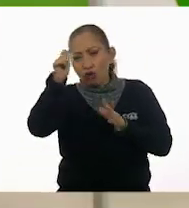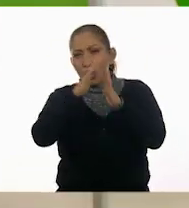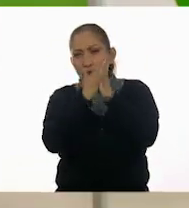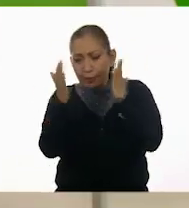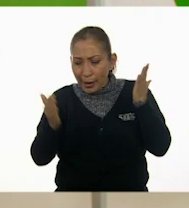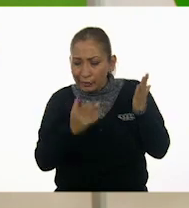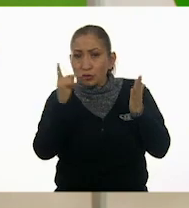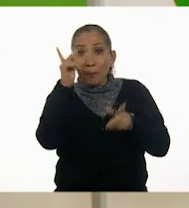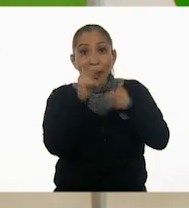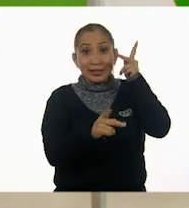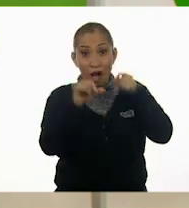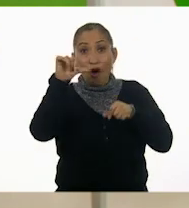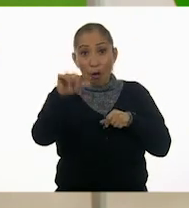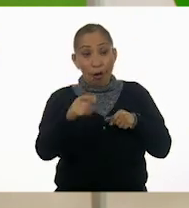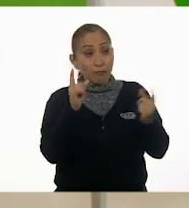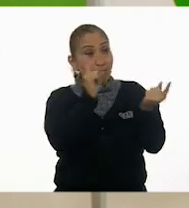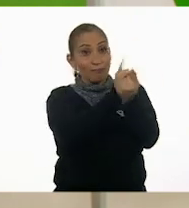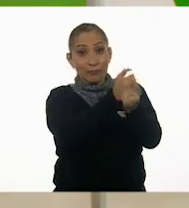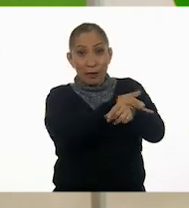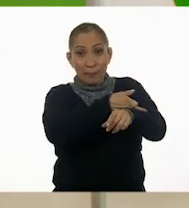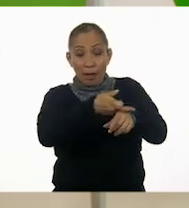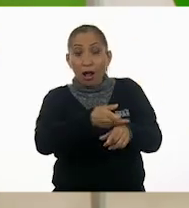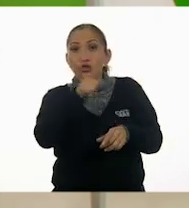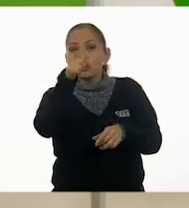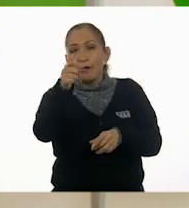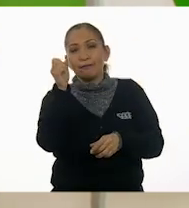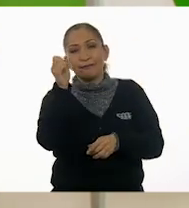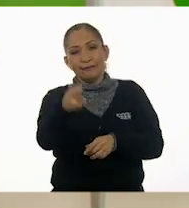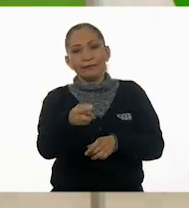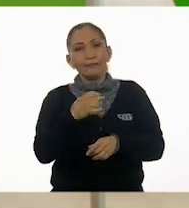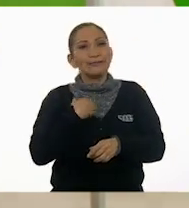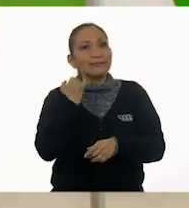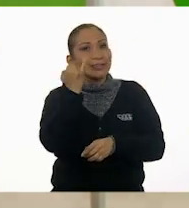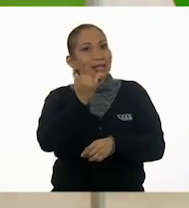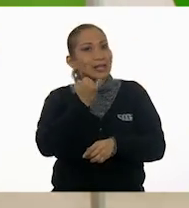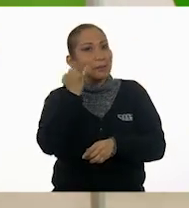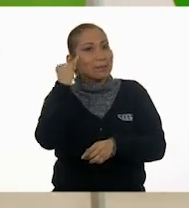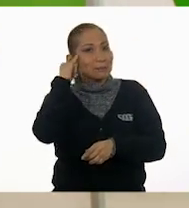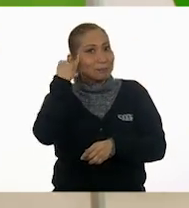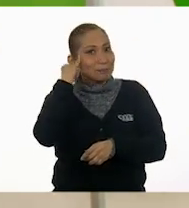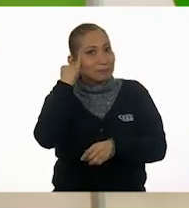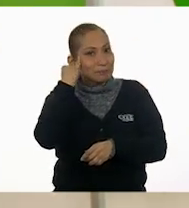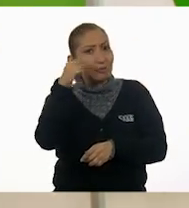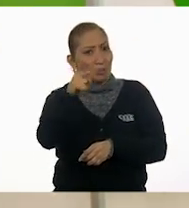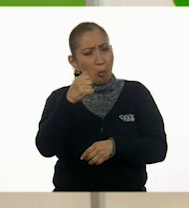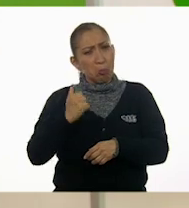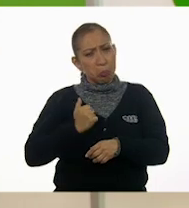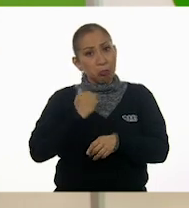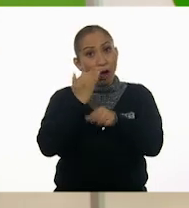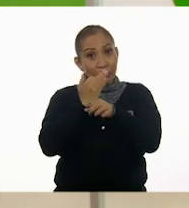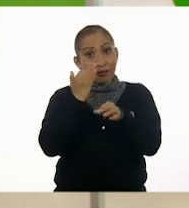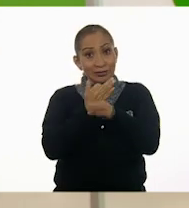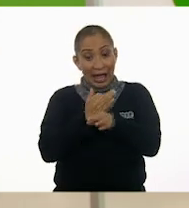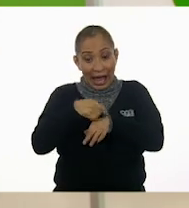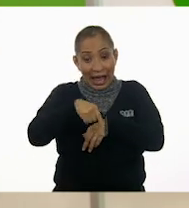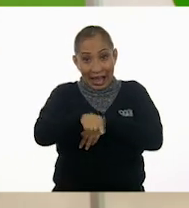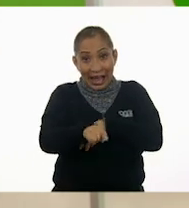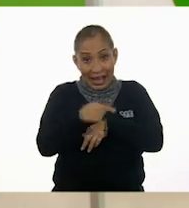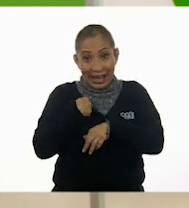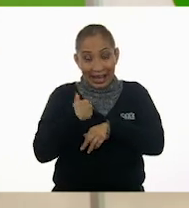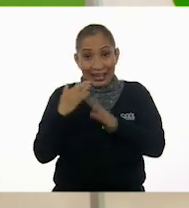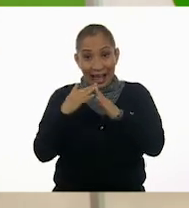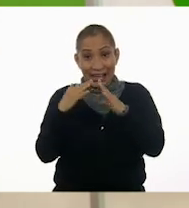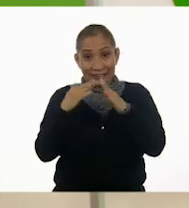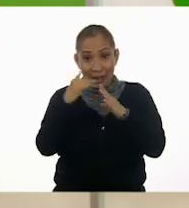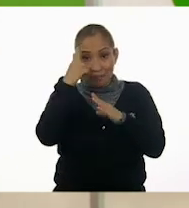otros libros y comenta el tema de hoy con tu familia. Si tienes la fortuna de hablar una lengua indígena, ¿por qué no aprovechas este momento que